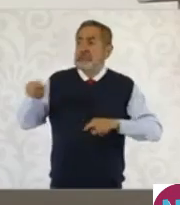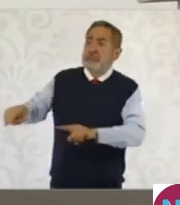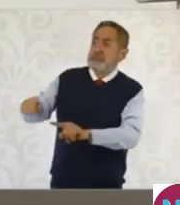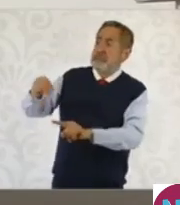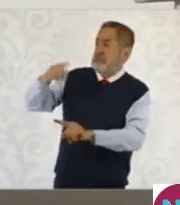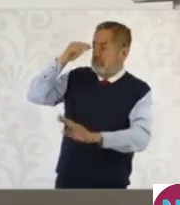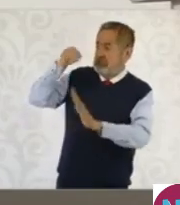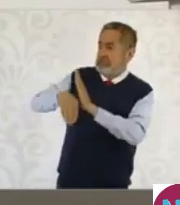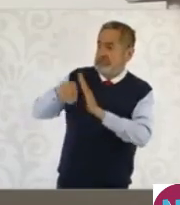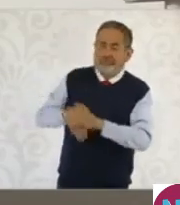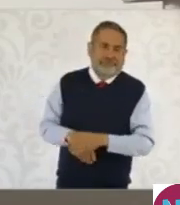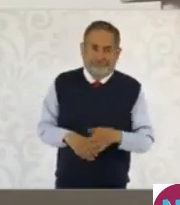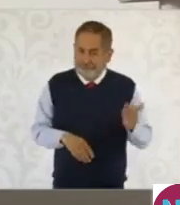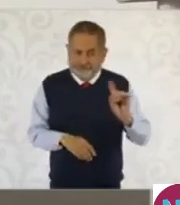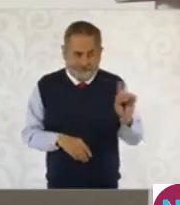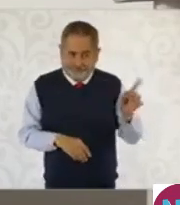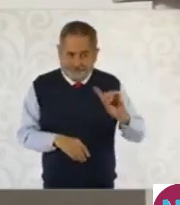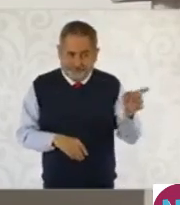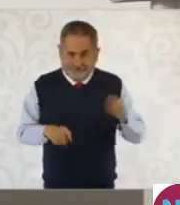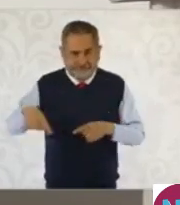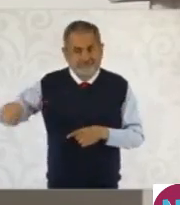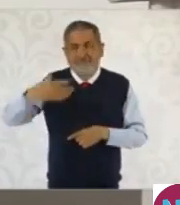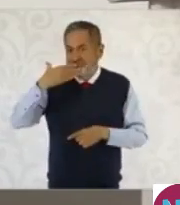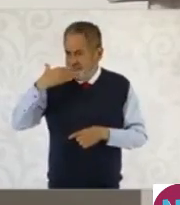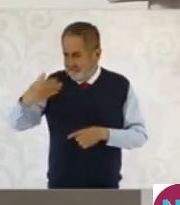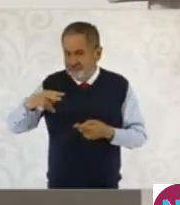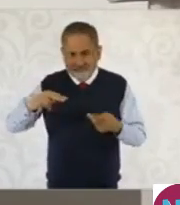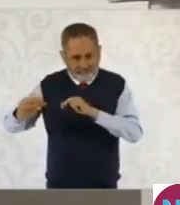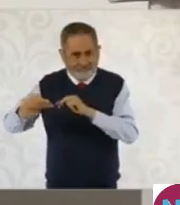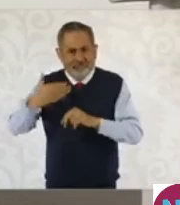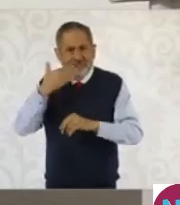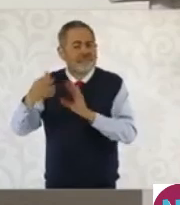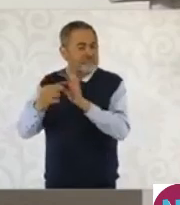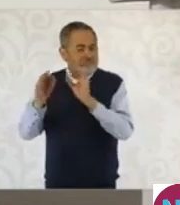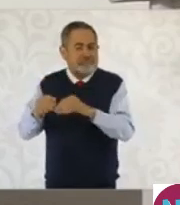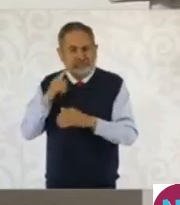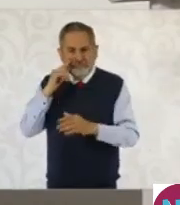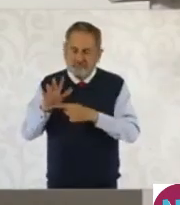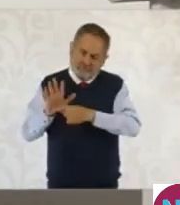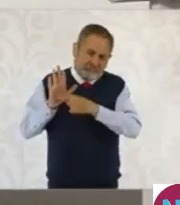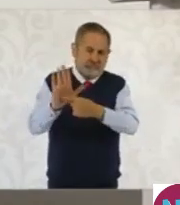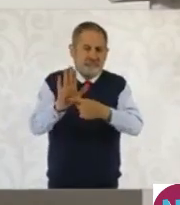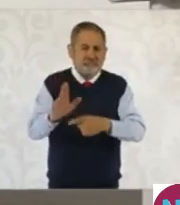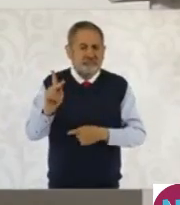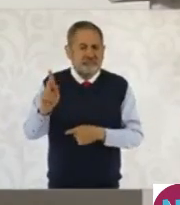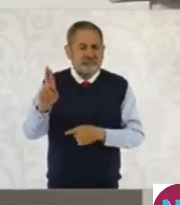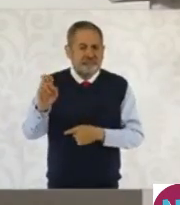no le fue mal. Estos son datos duros del PREP,